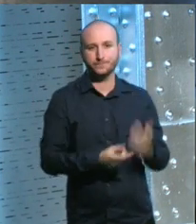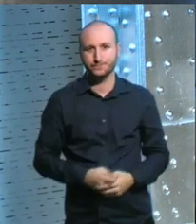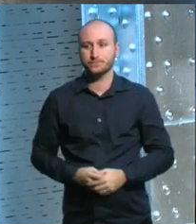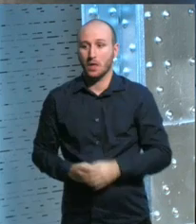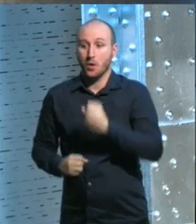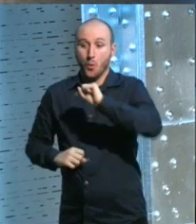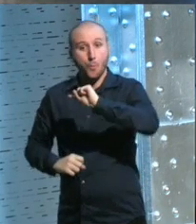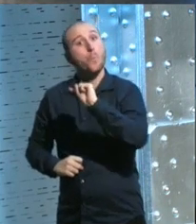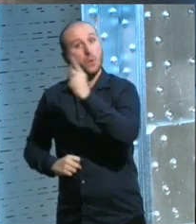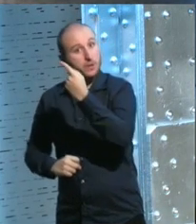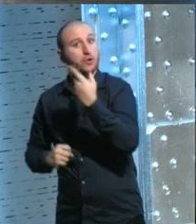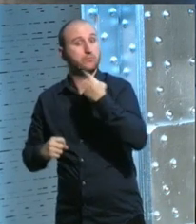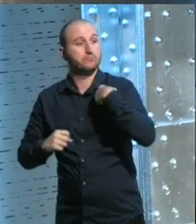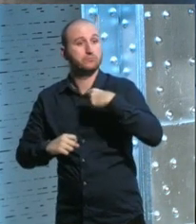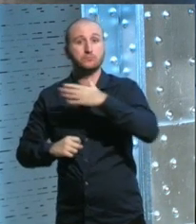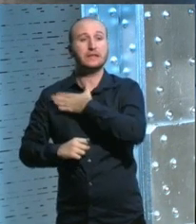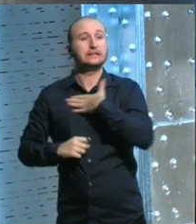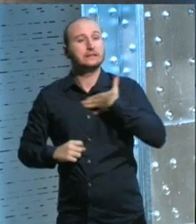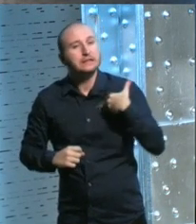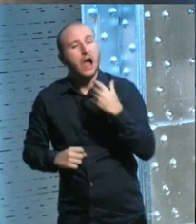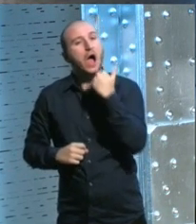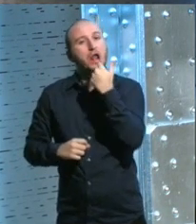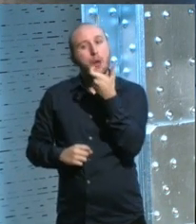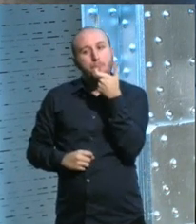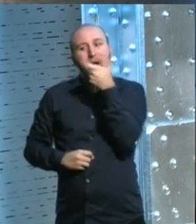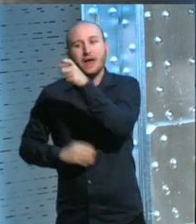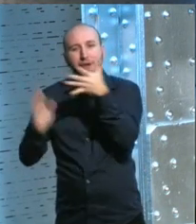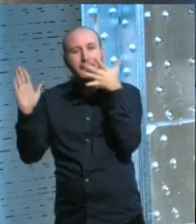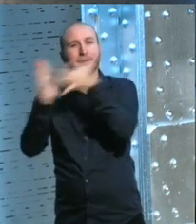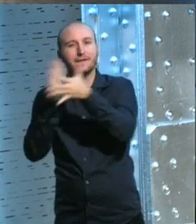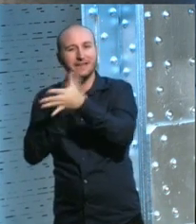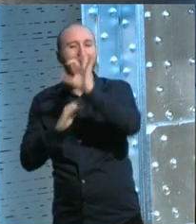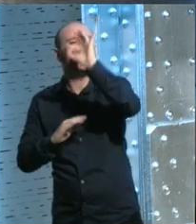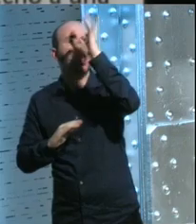lugar, una definición de la innovación.